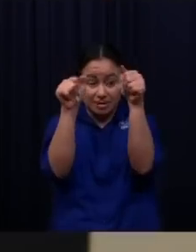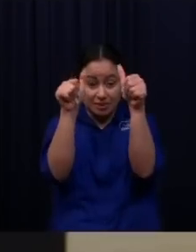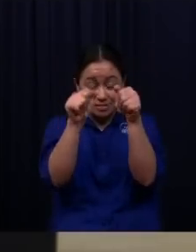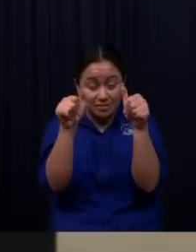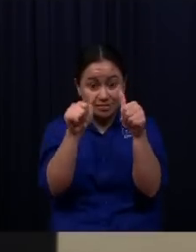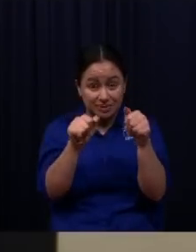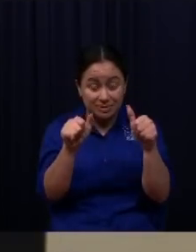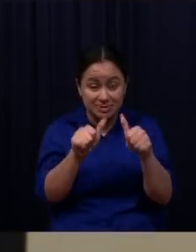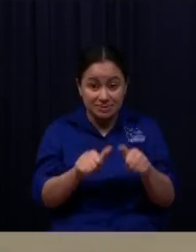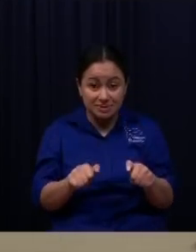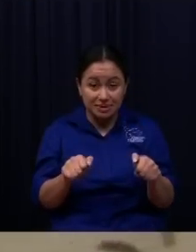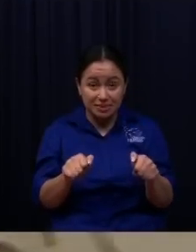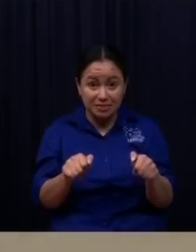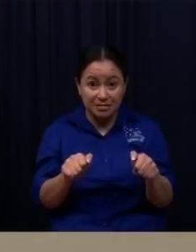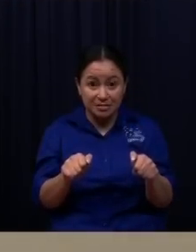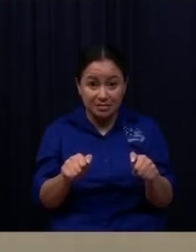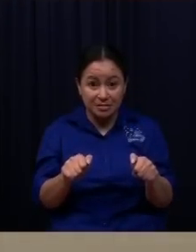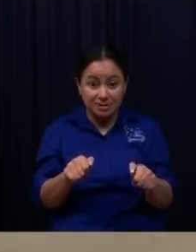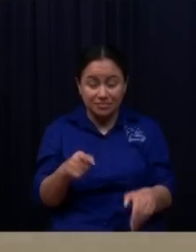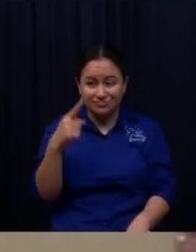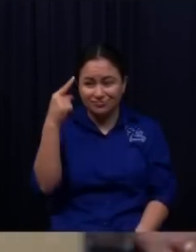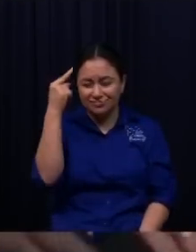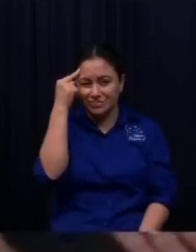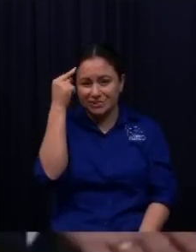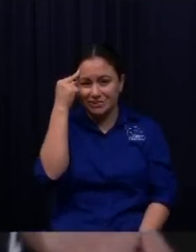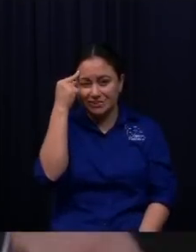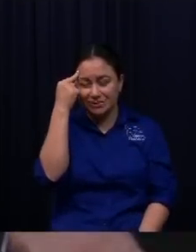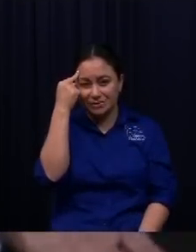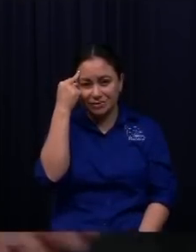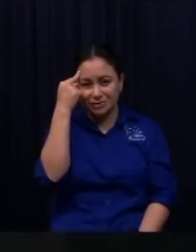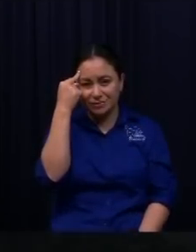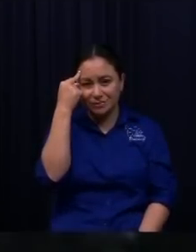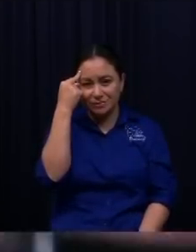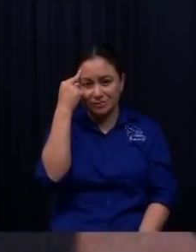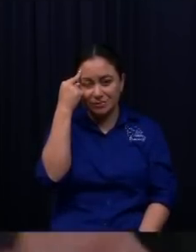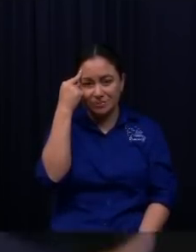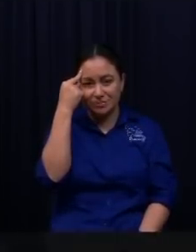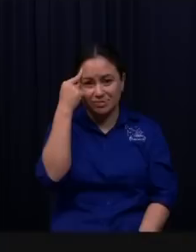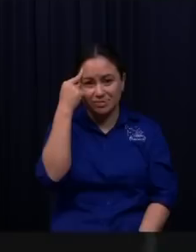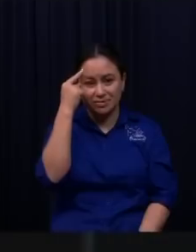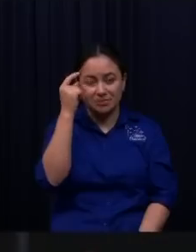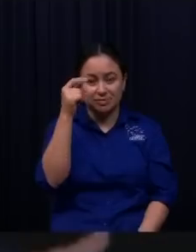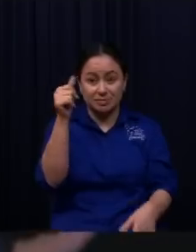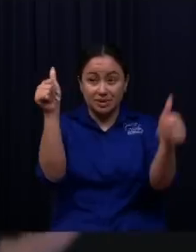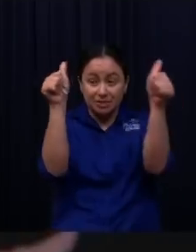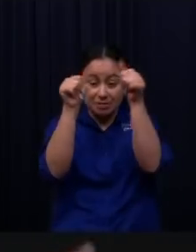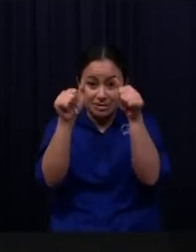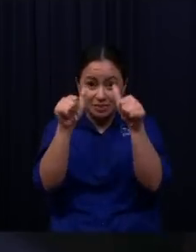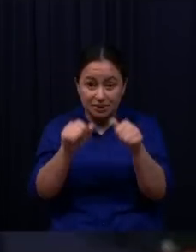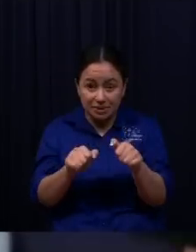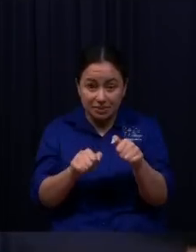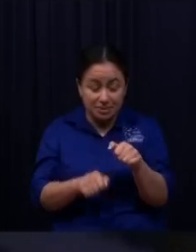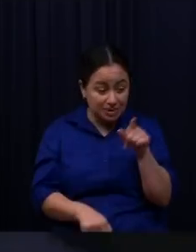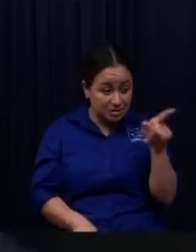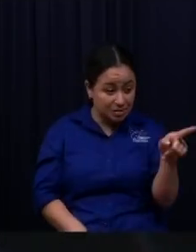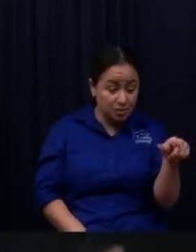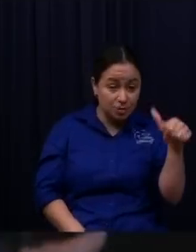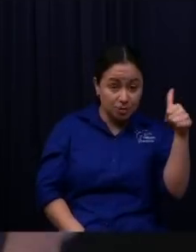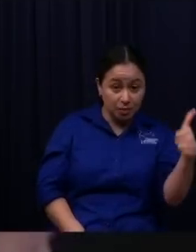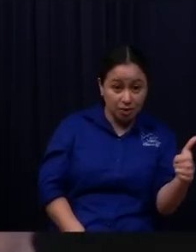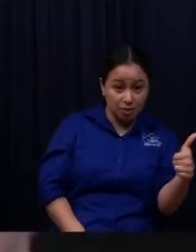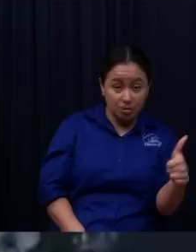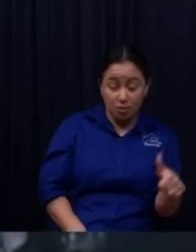tenemos los sentidos ejercitados para discernir el bien y el mal.